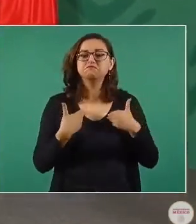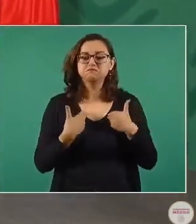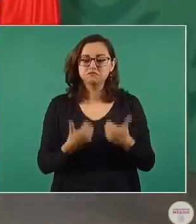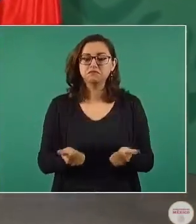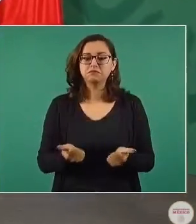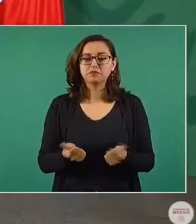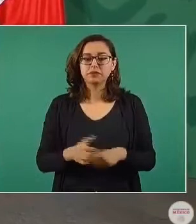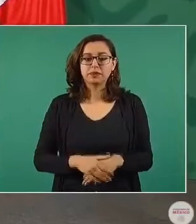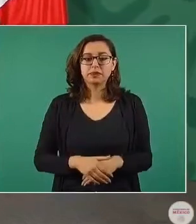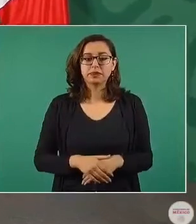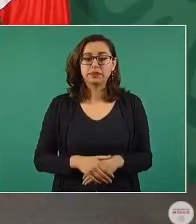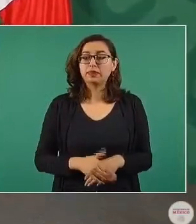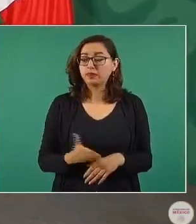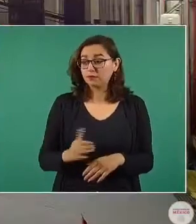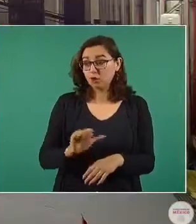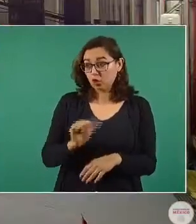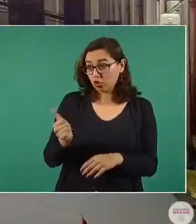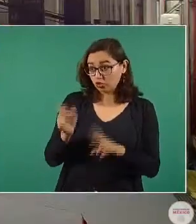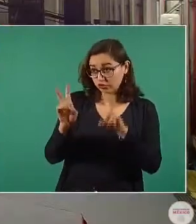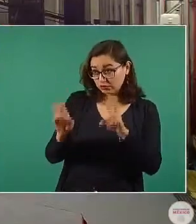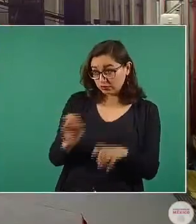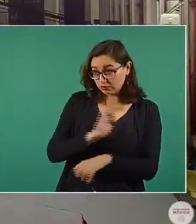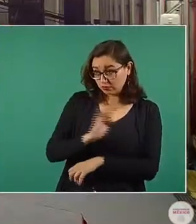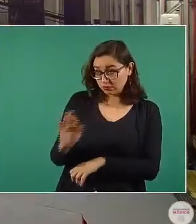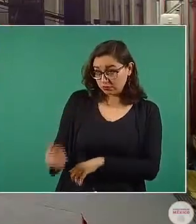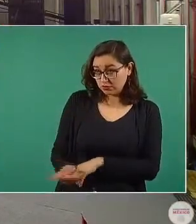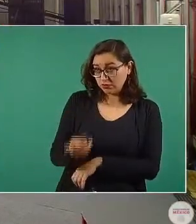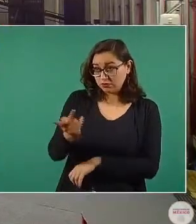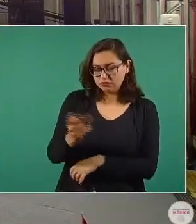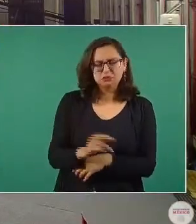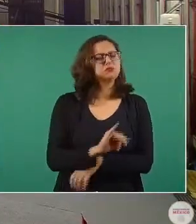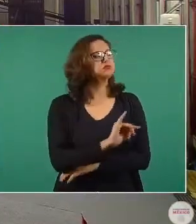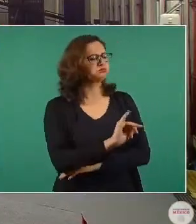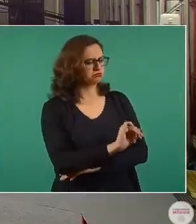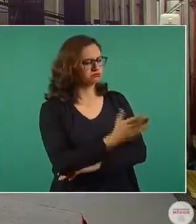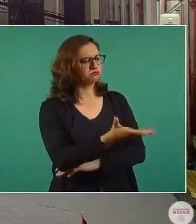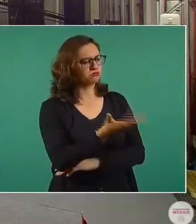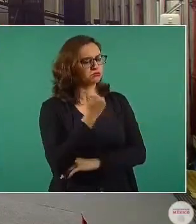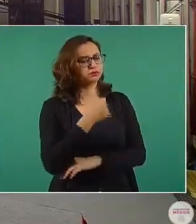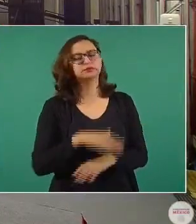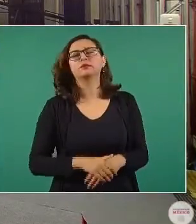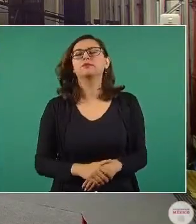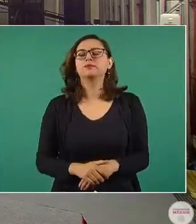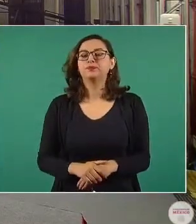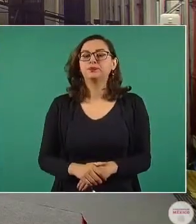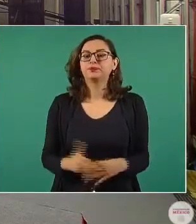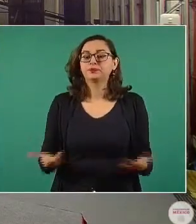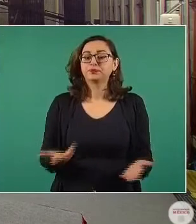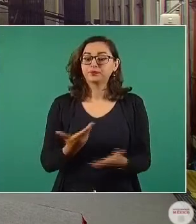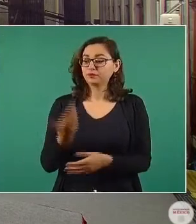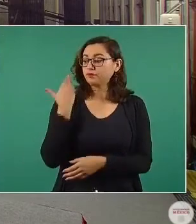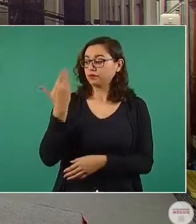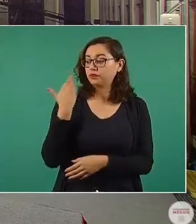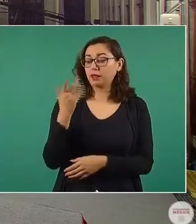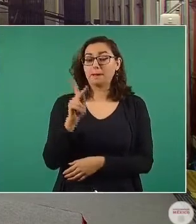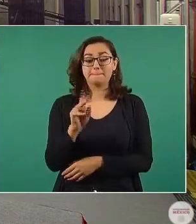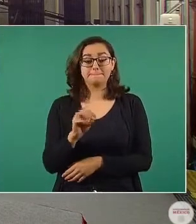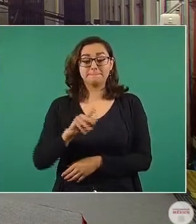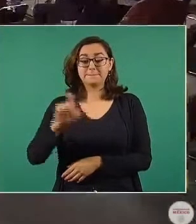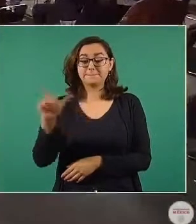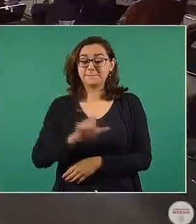Si me permite un segundo tema. Sí. ¿Qué cambios se esperan con Pemex después del accidente hace unos